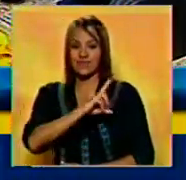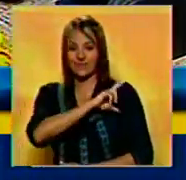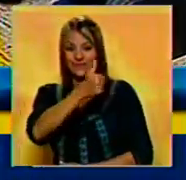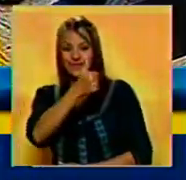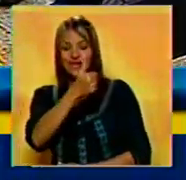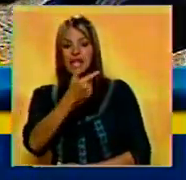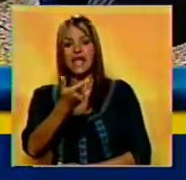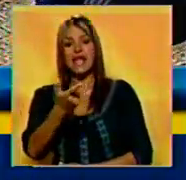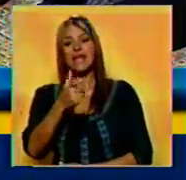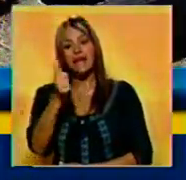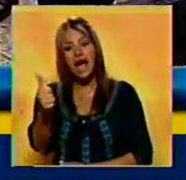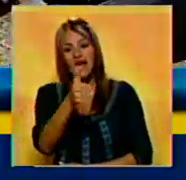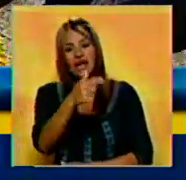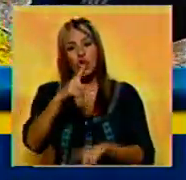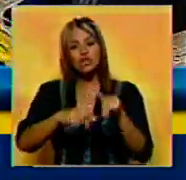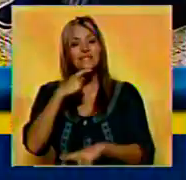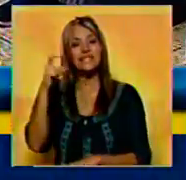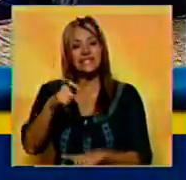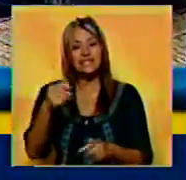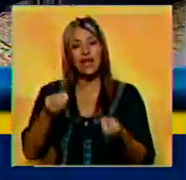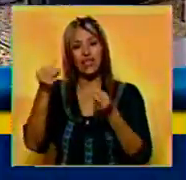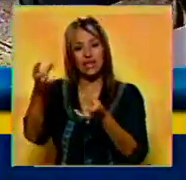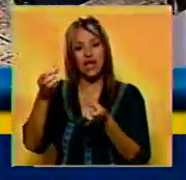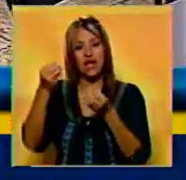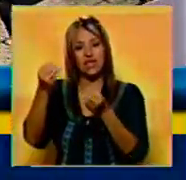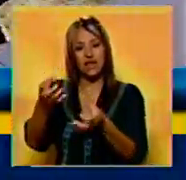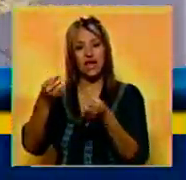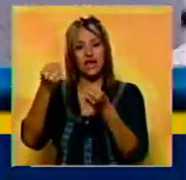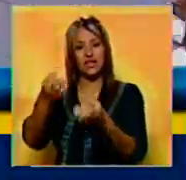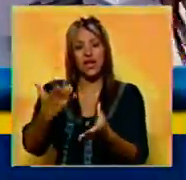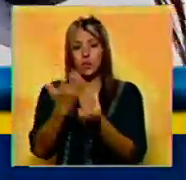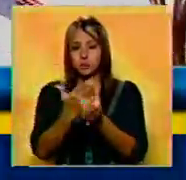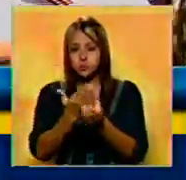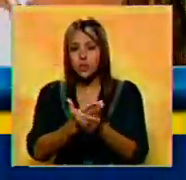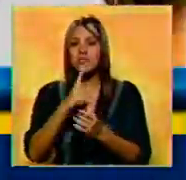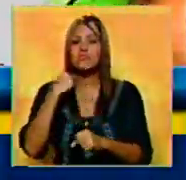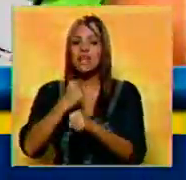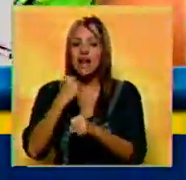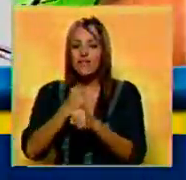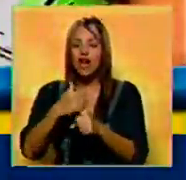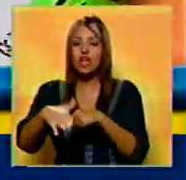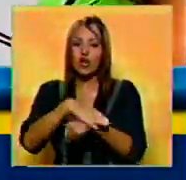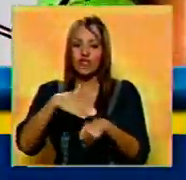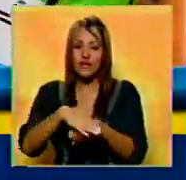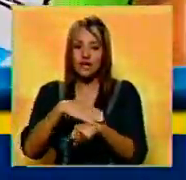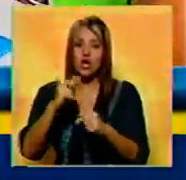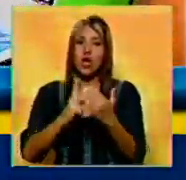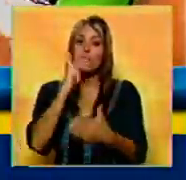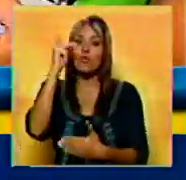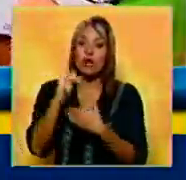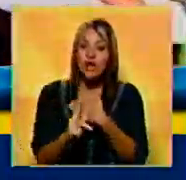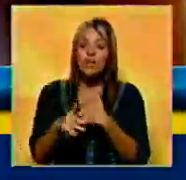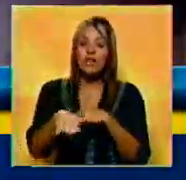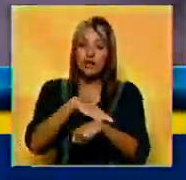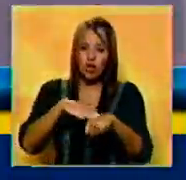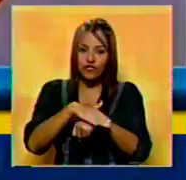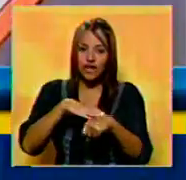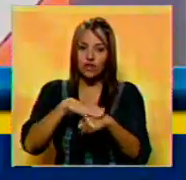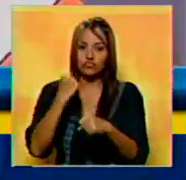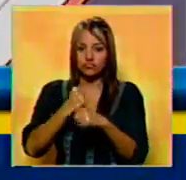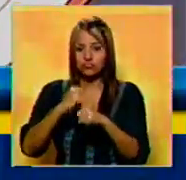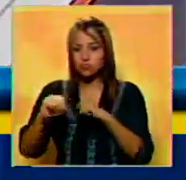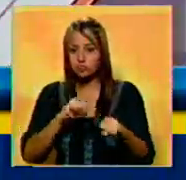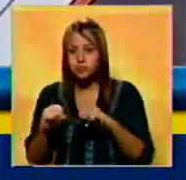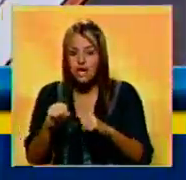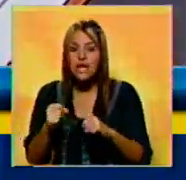está presentando cada uno de los recaudos, incluyendo lo que va a ser su gestión de gobierno, el programa de gestión de gobierno.